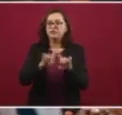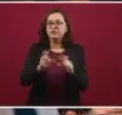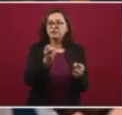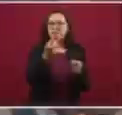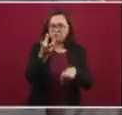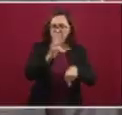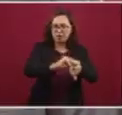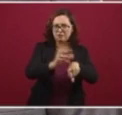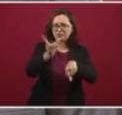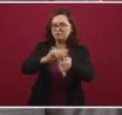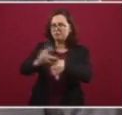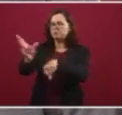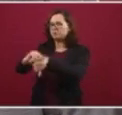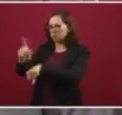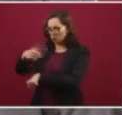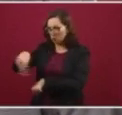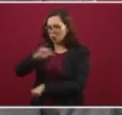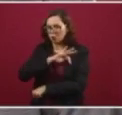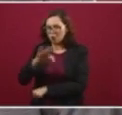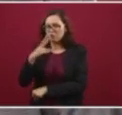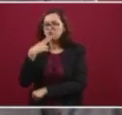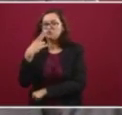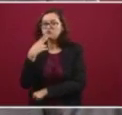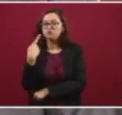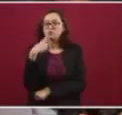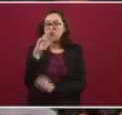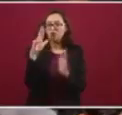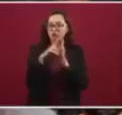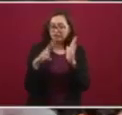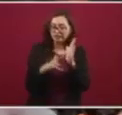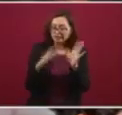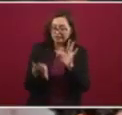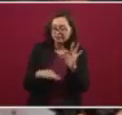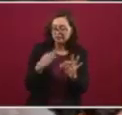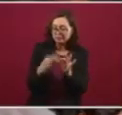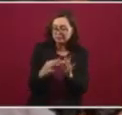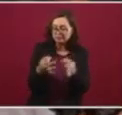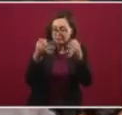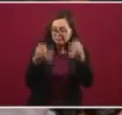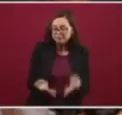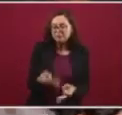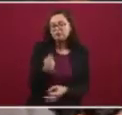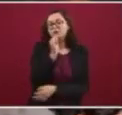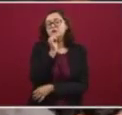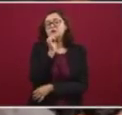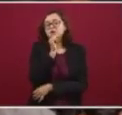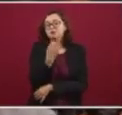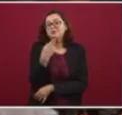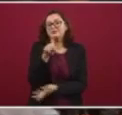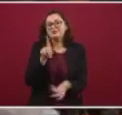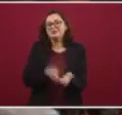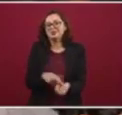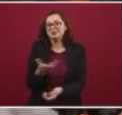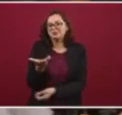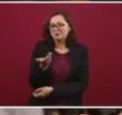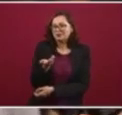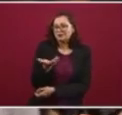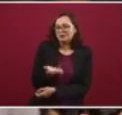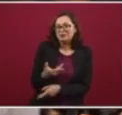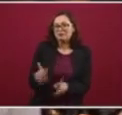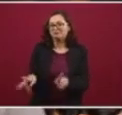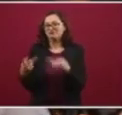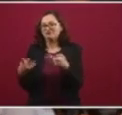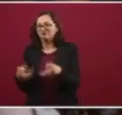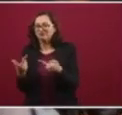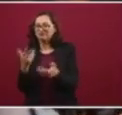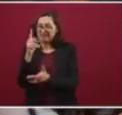otorgado la reglamentación para comenzar a operar. Esto genera pues un mercado negro del cannabis medicinal también,